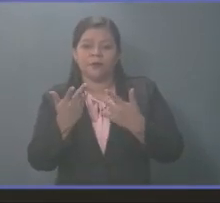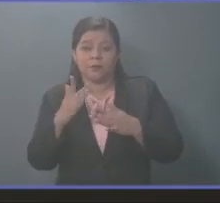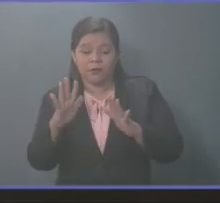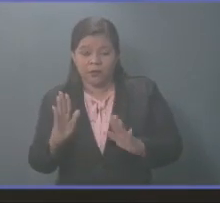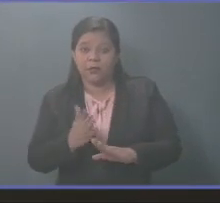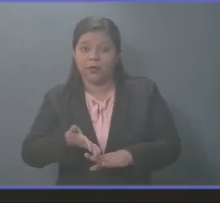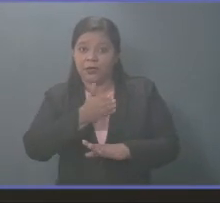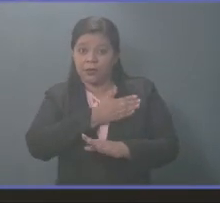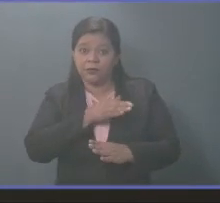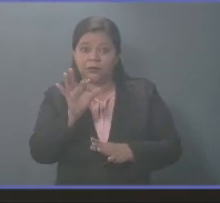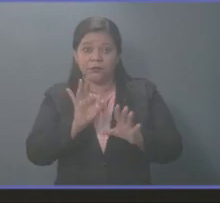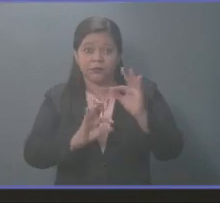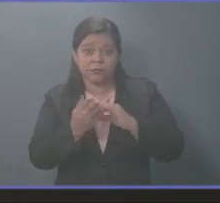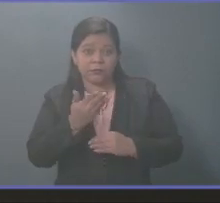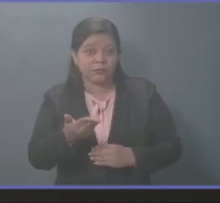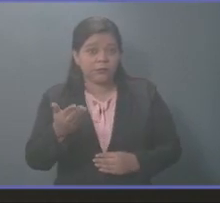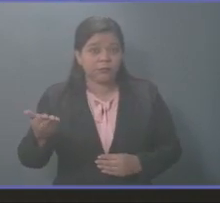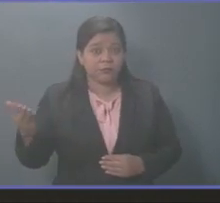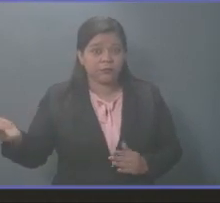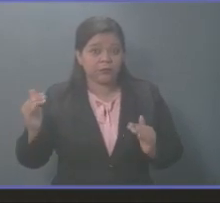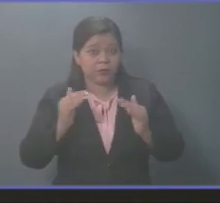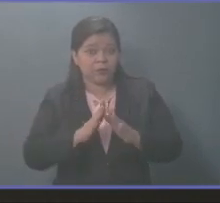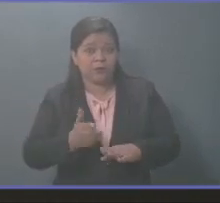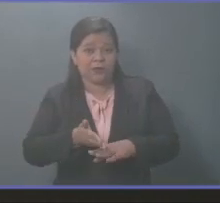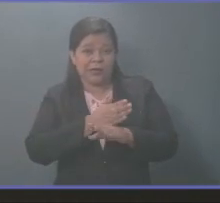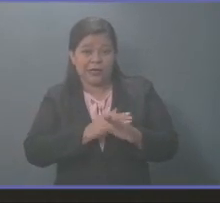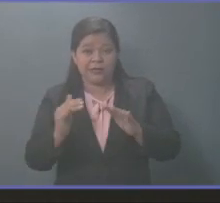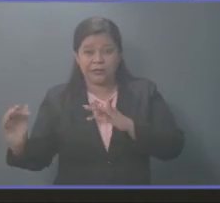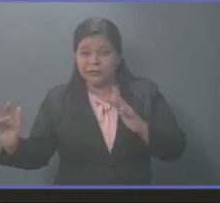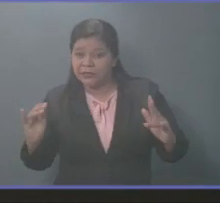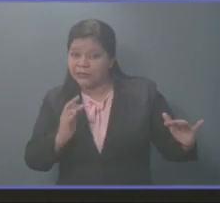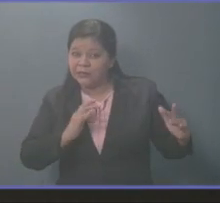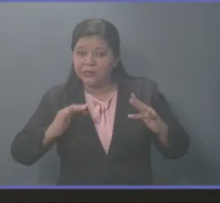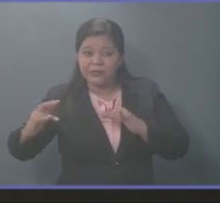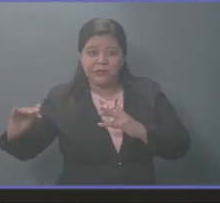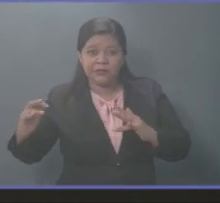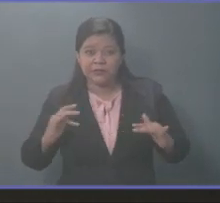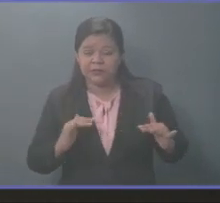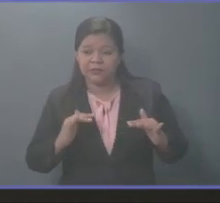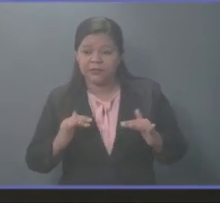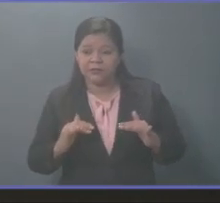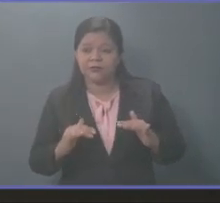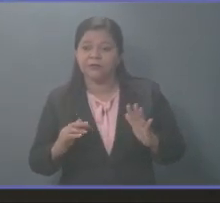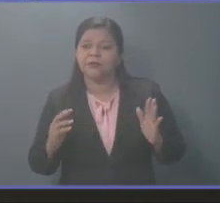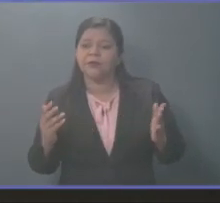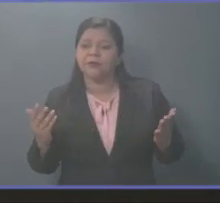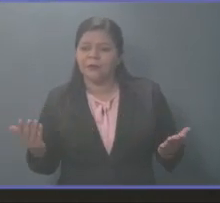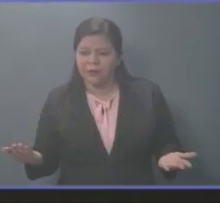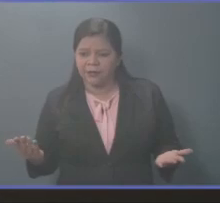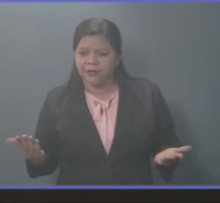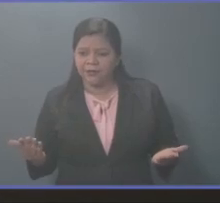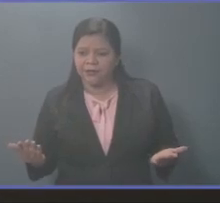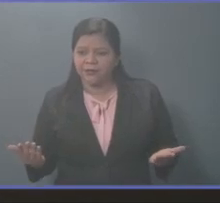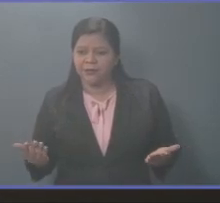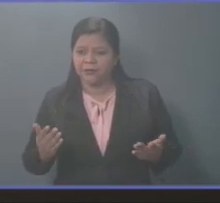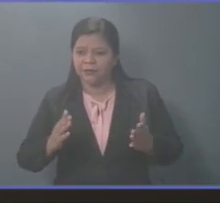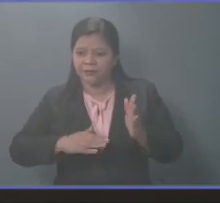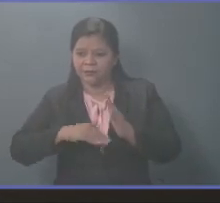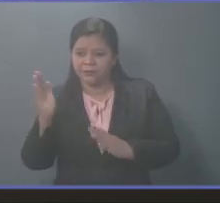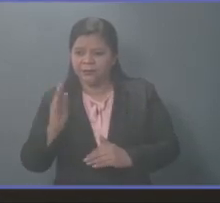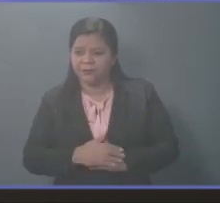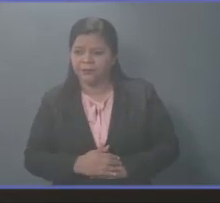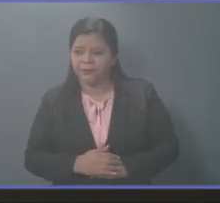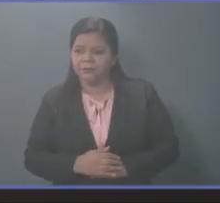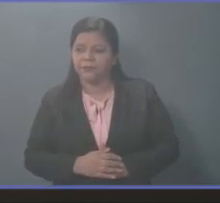dieron acontecimientos como el conflicto armado. ¿Para qué servían entonces? ¿Y